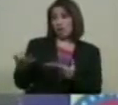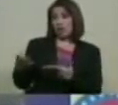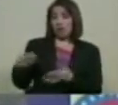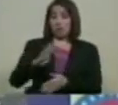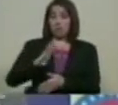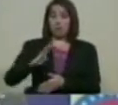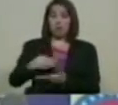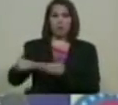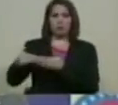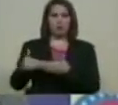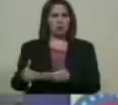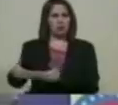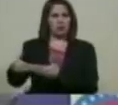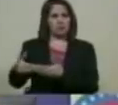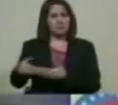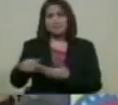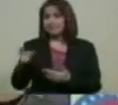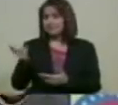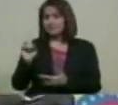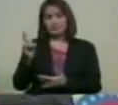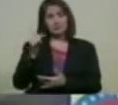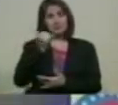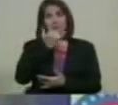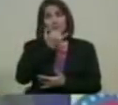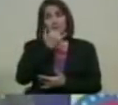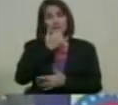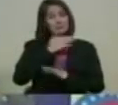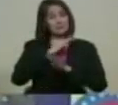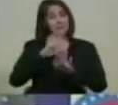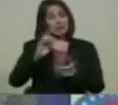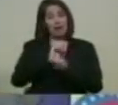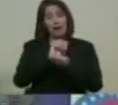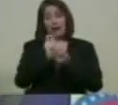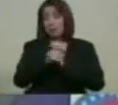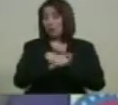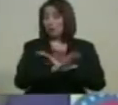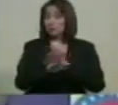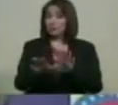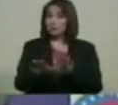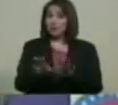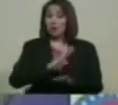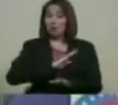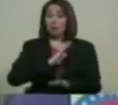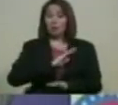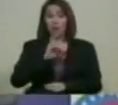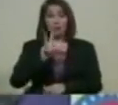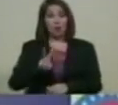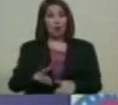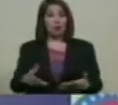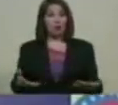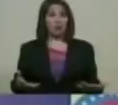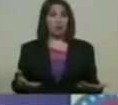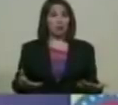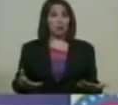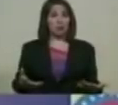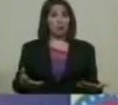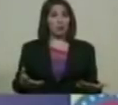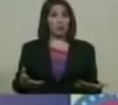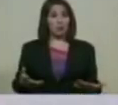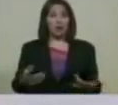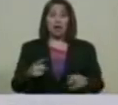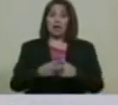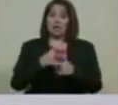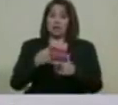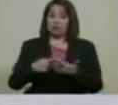influencia. Eso cambió radical y totalmente. Y bueno, las tensiones que mueven la